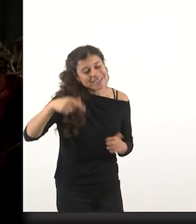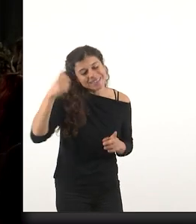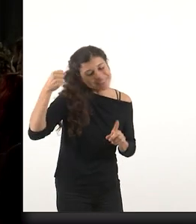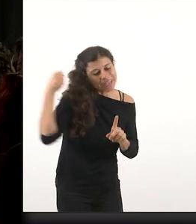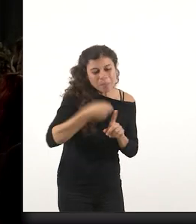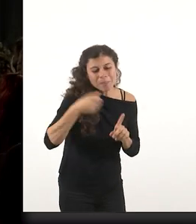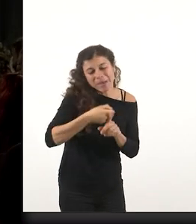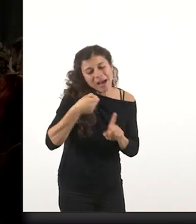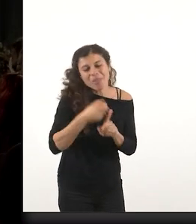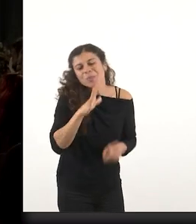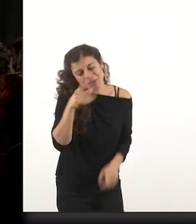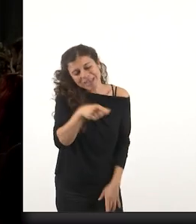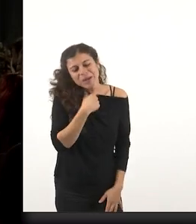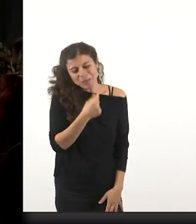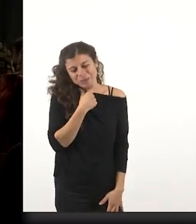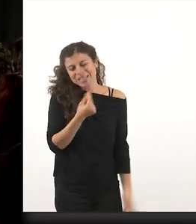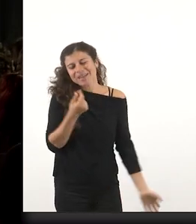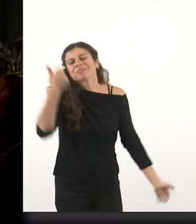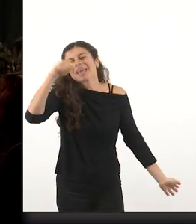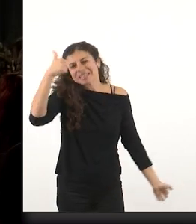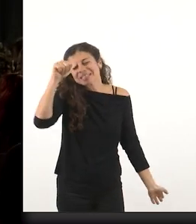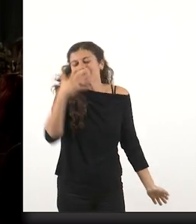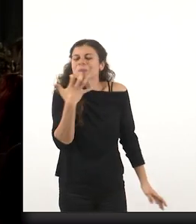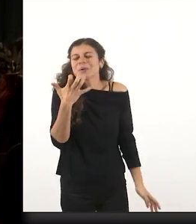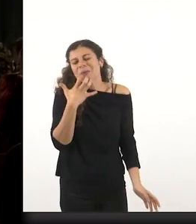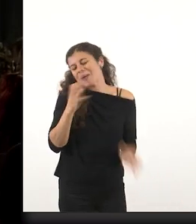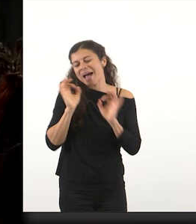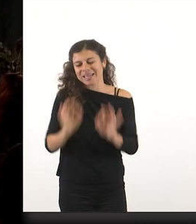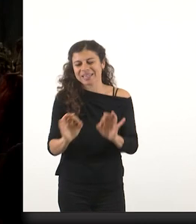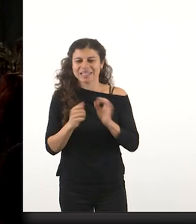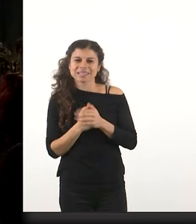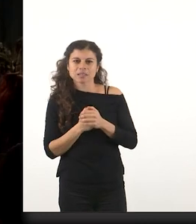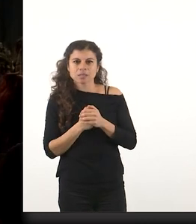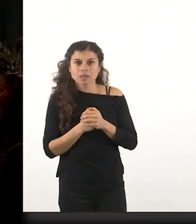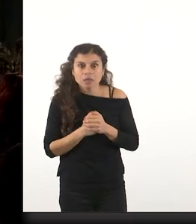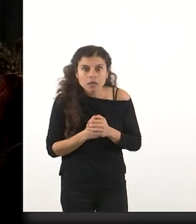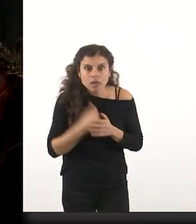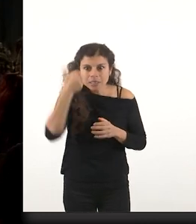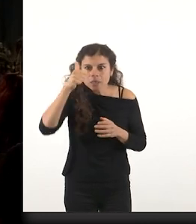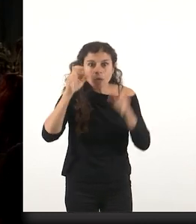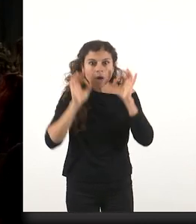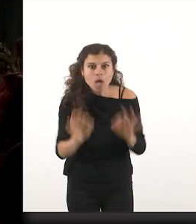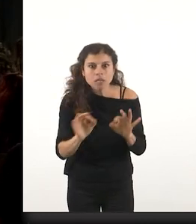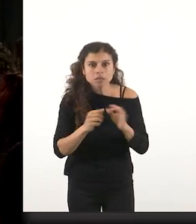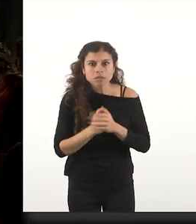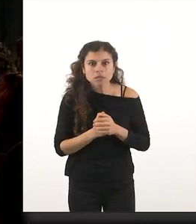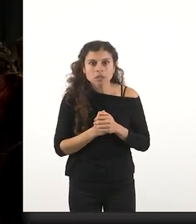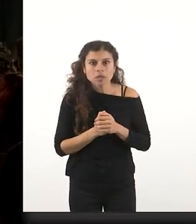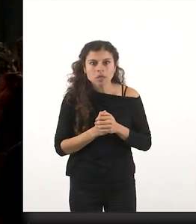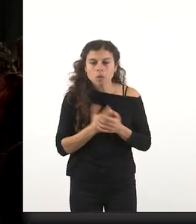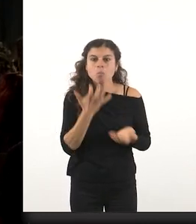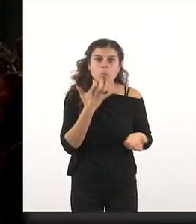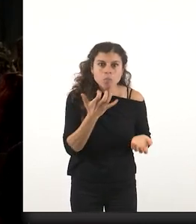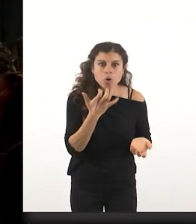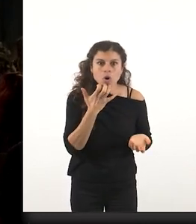gustas, cielo. Son bromas de chicos, que los chicos son así. Que los chicos son así. Y aquí con la broma